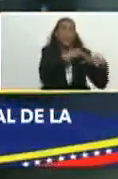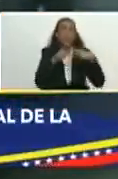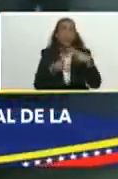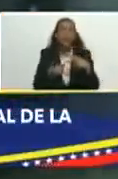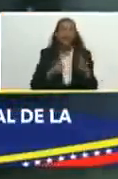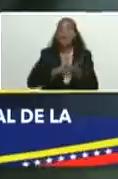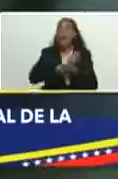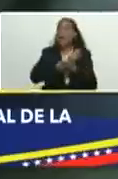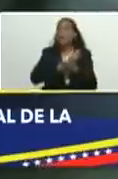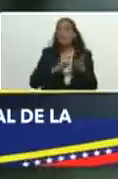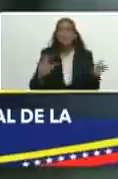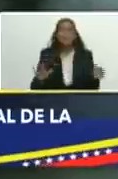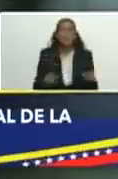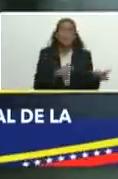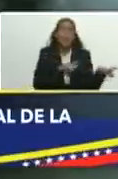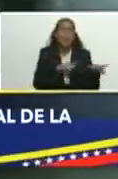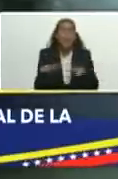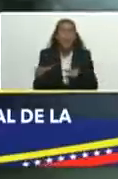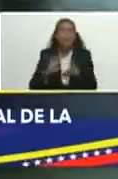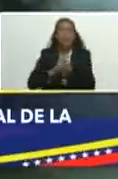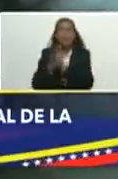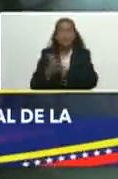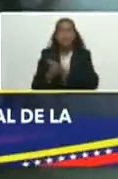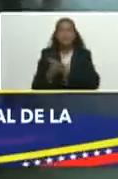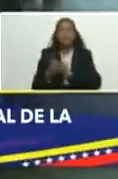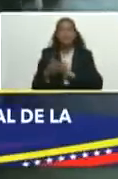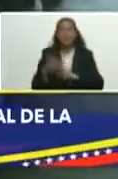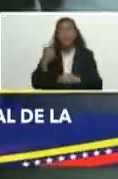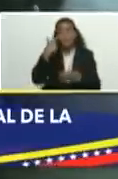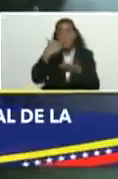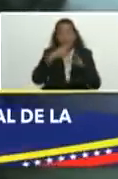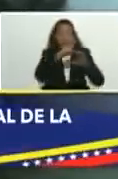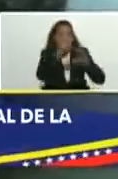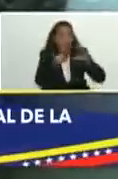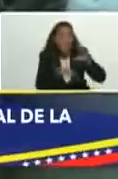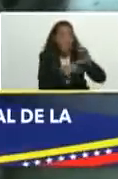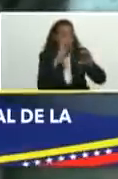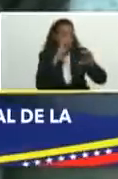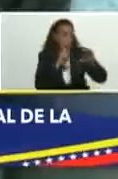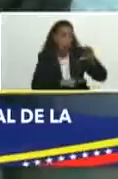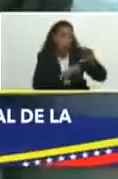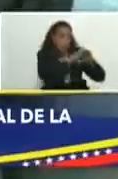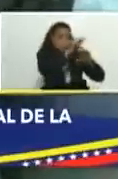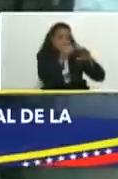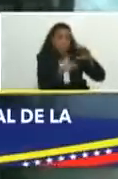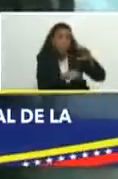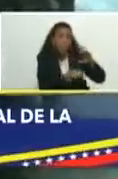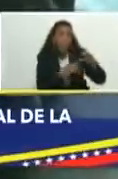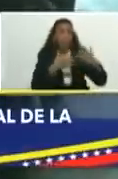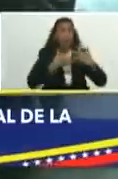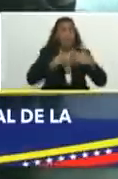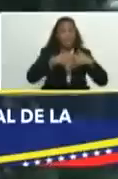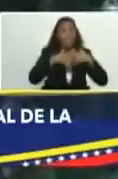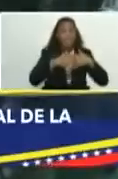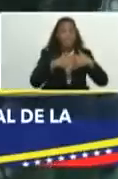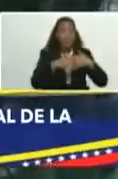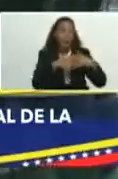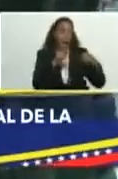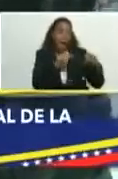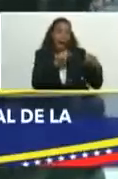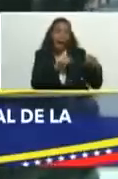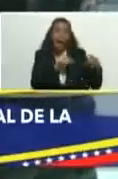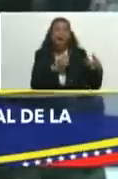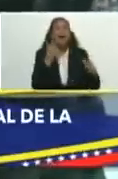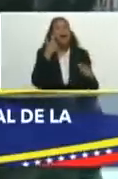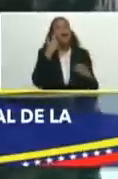culmina la inspección, que se verifica la calidad del caucho de manera visual con los inspectores. Allá están las máquinas que lo hacen ya de